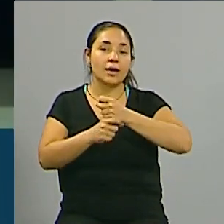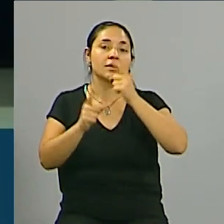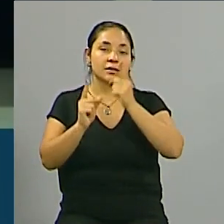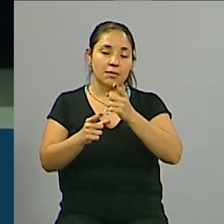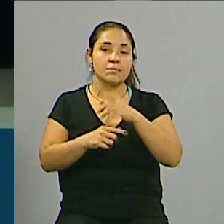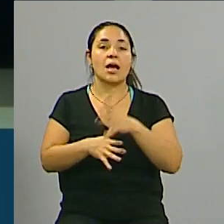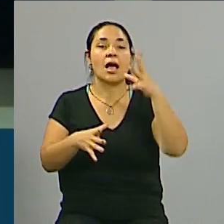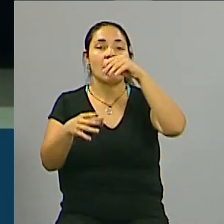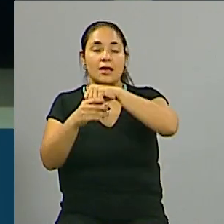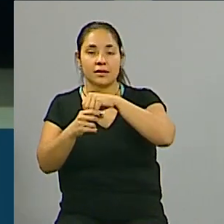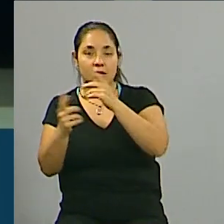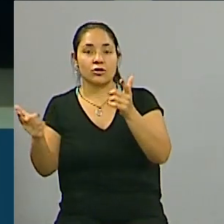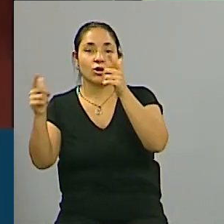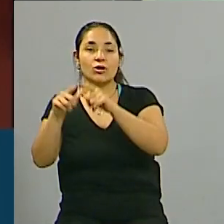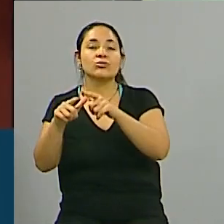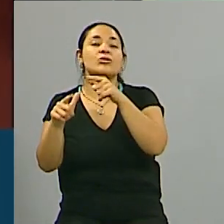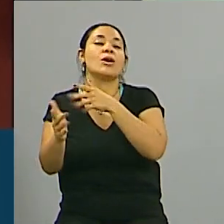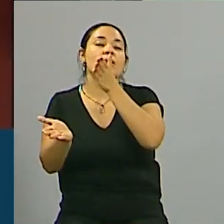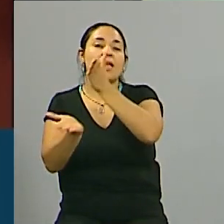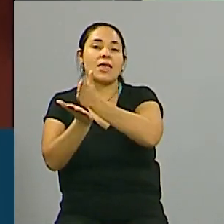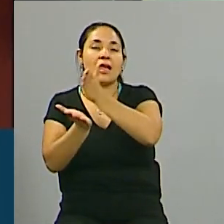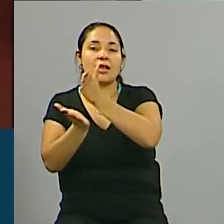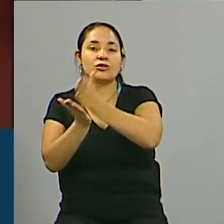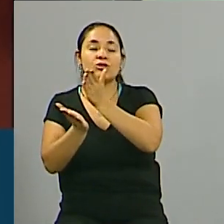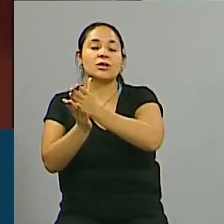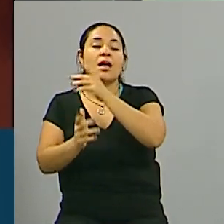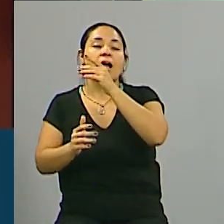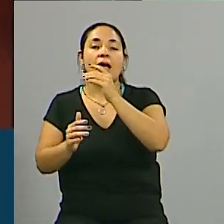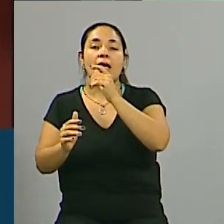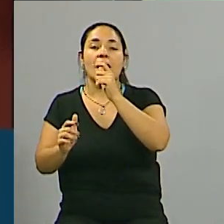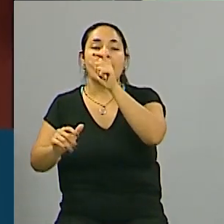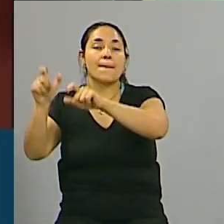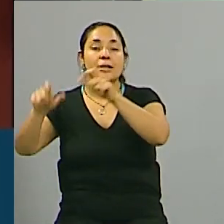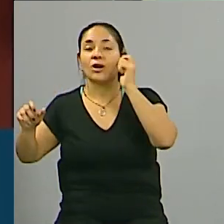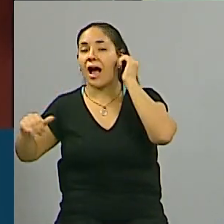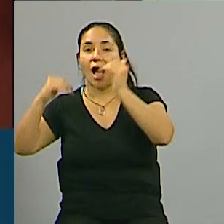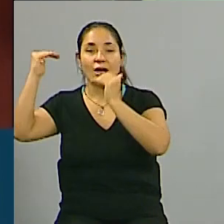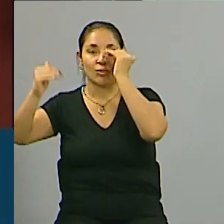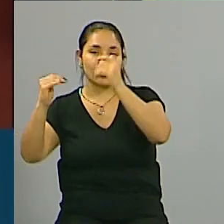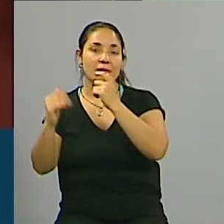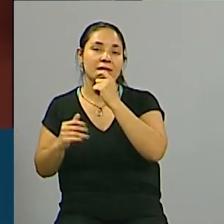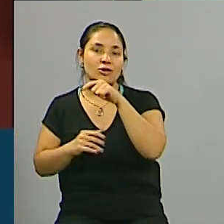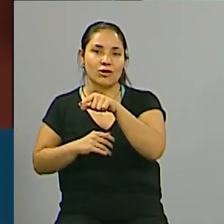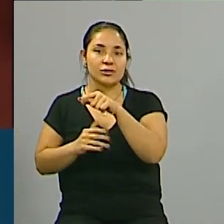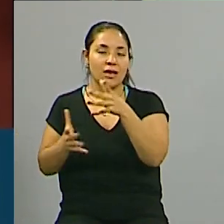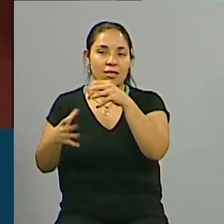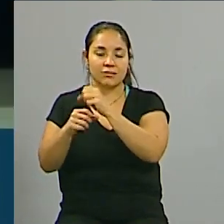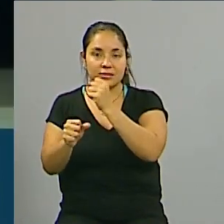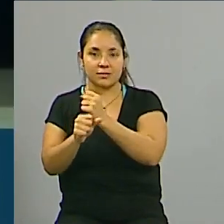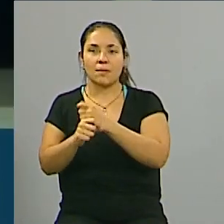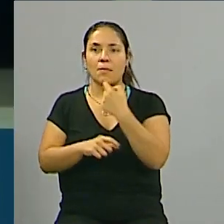de los Adultos Mayores aquí en la provincia de Mendoza. Antes de seguir con el tema Lavalle, yo que te quería preguntar, Lucas, ¿cuántos años